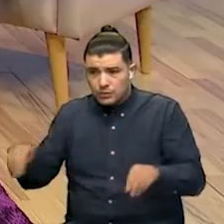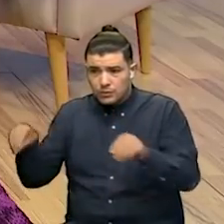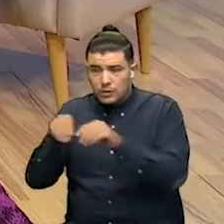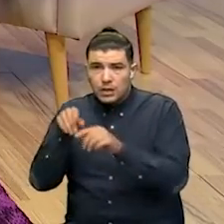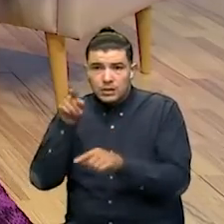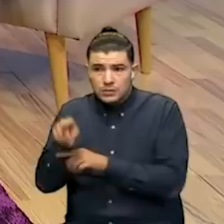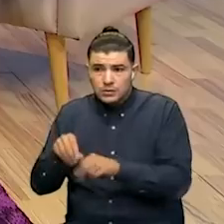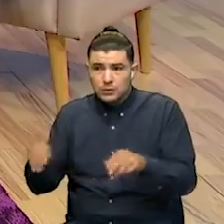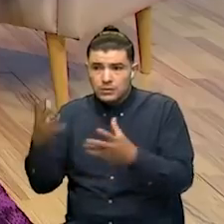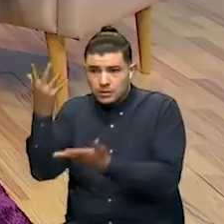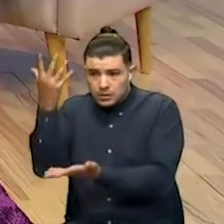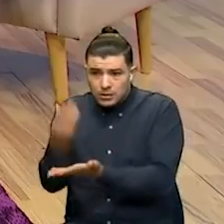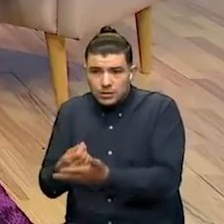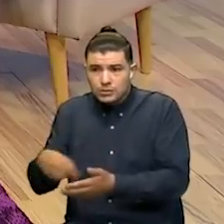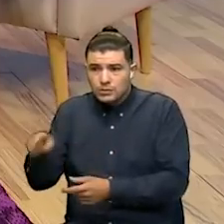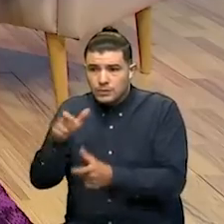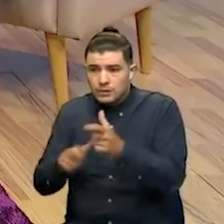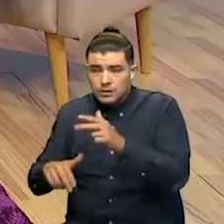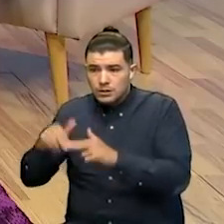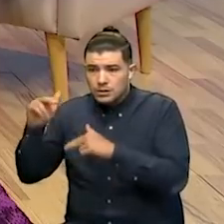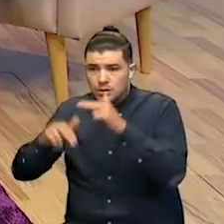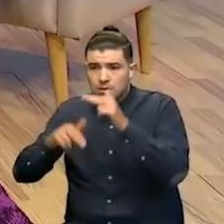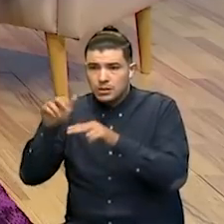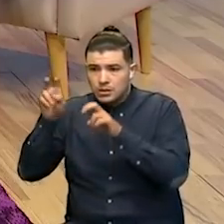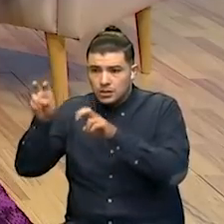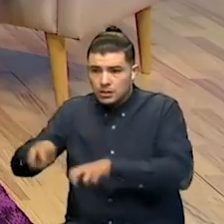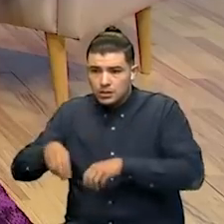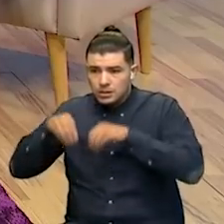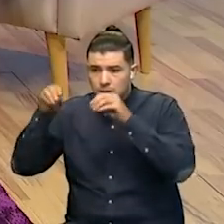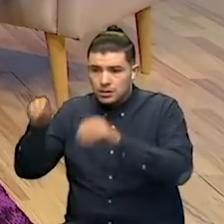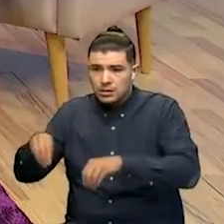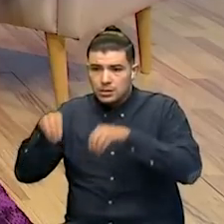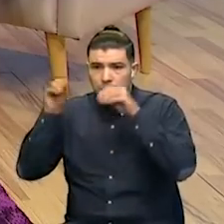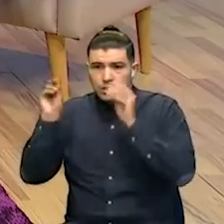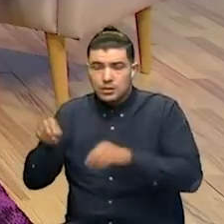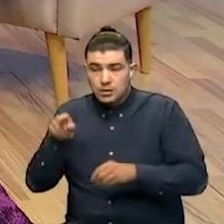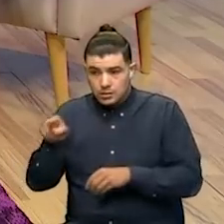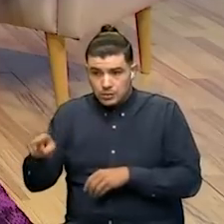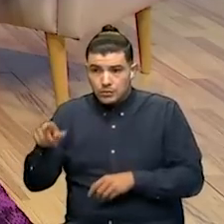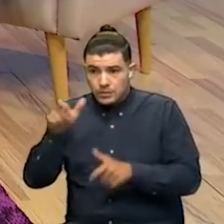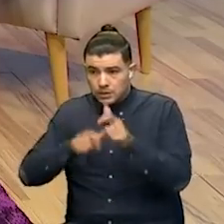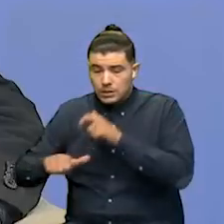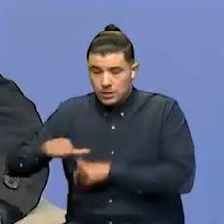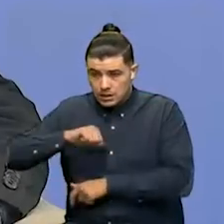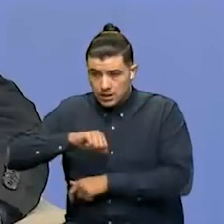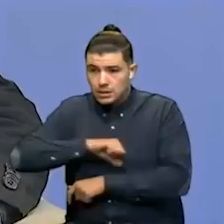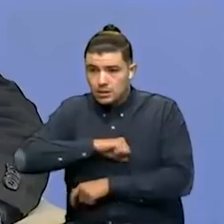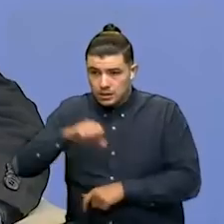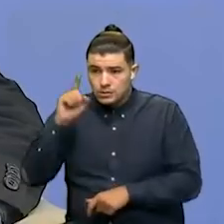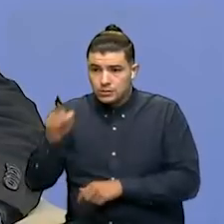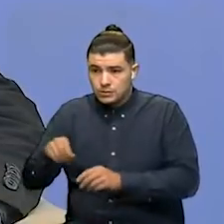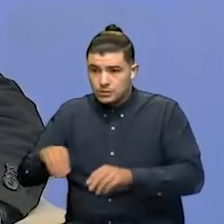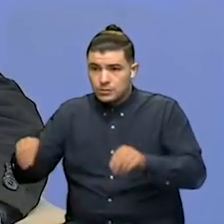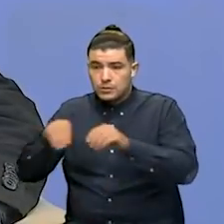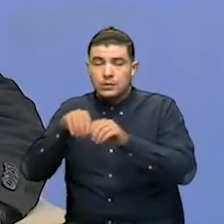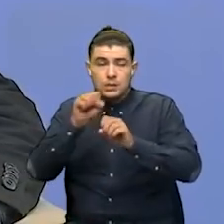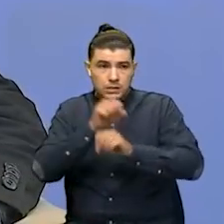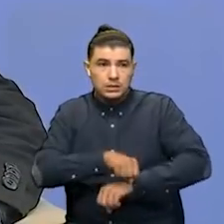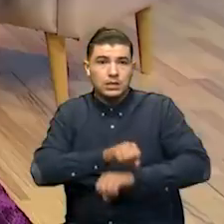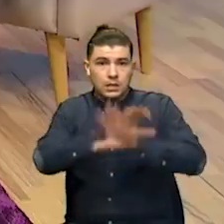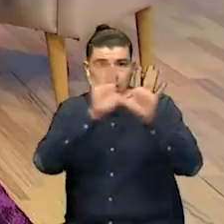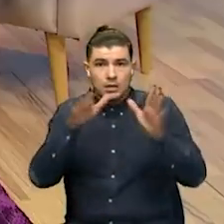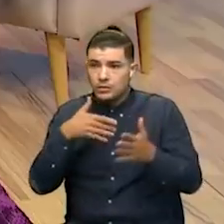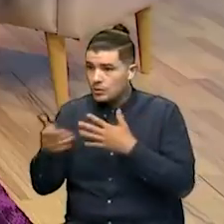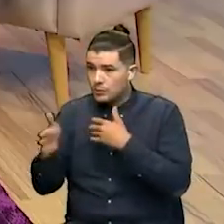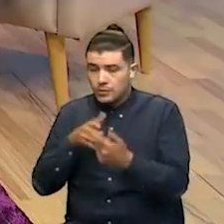fue invadido y las personas construyeron y cultivaron y levantaron, ¿tienen ellos derecho sobre ese terreno? Sí, claro, totalmente. ¿Así sea